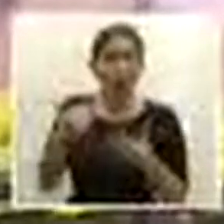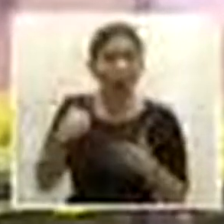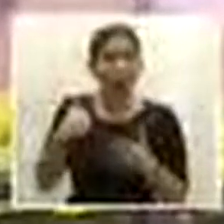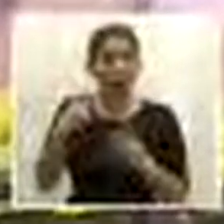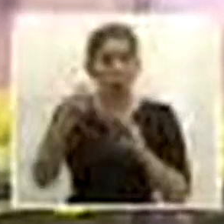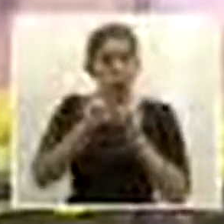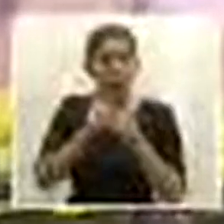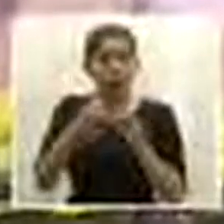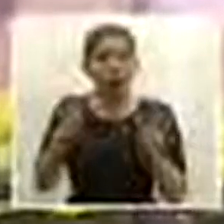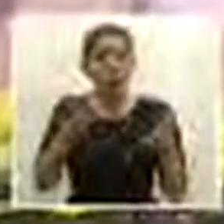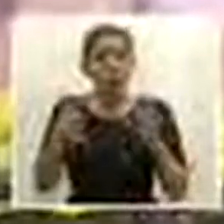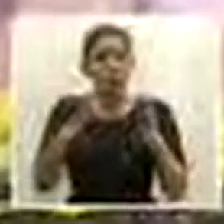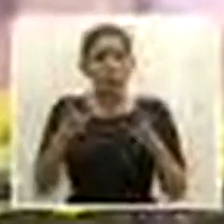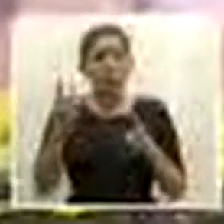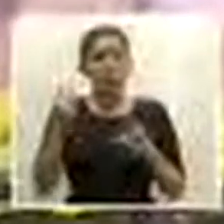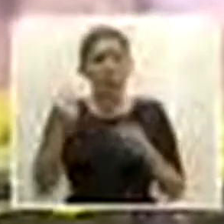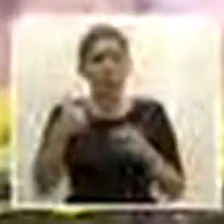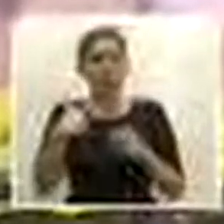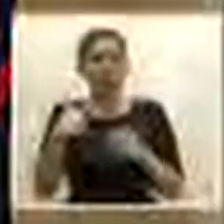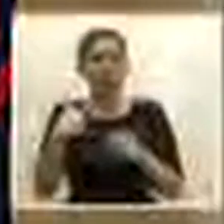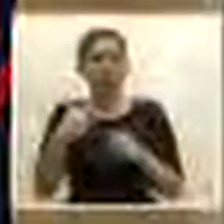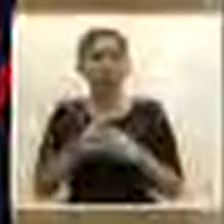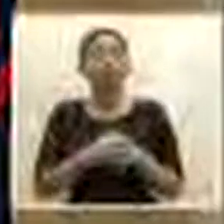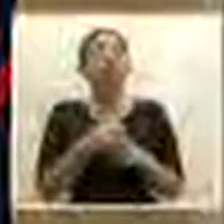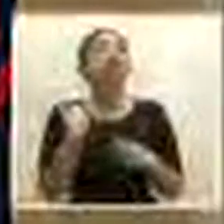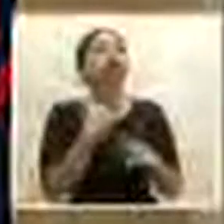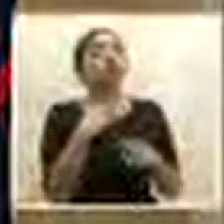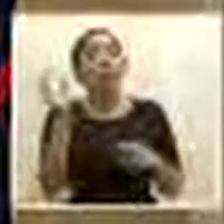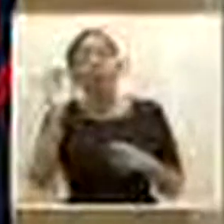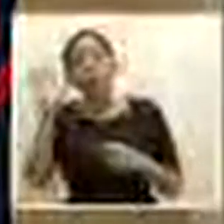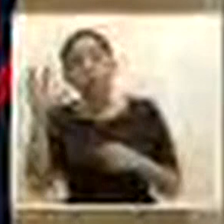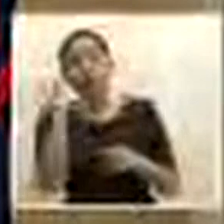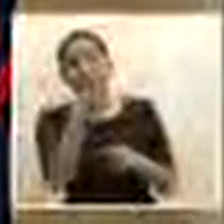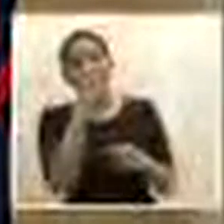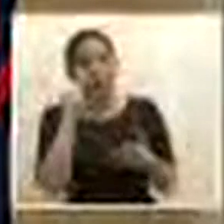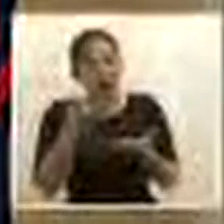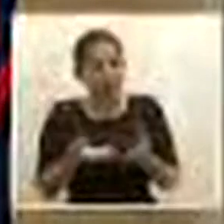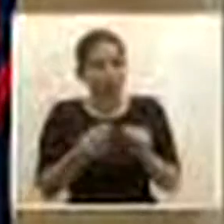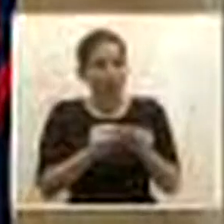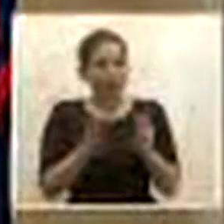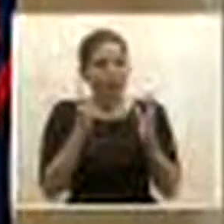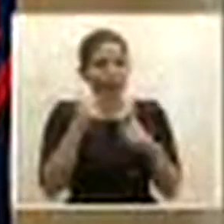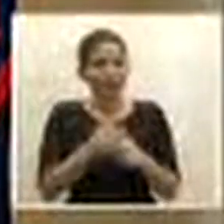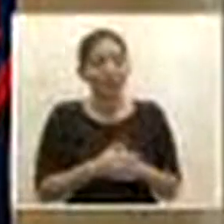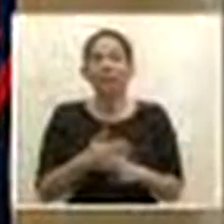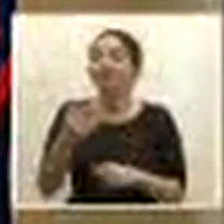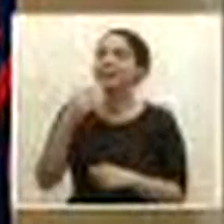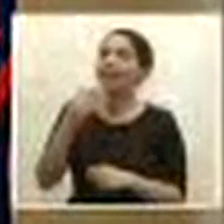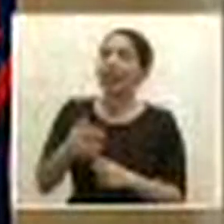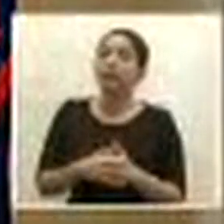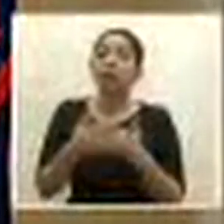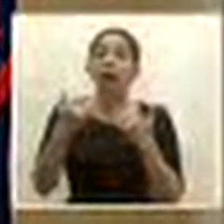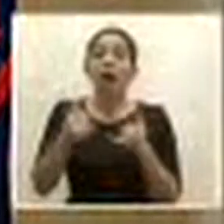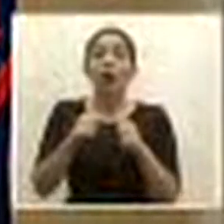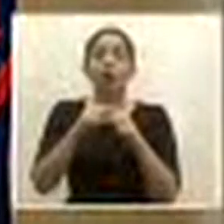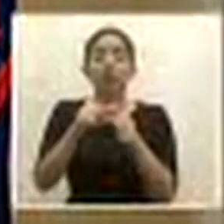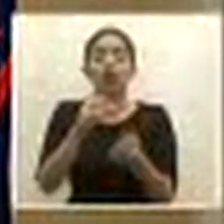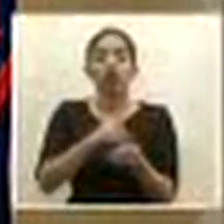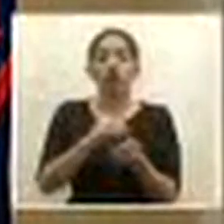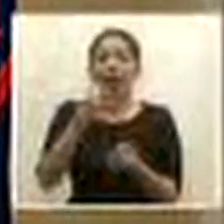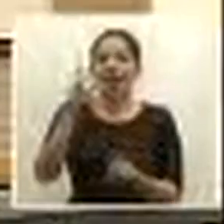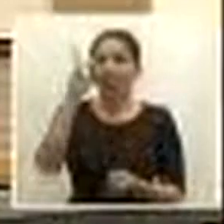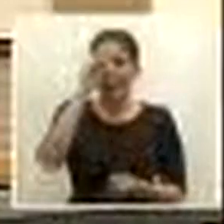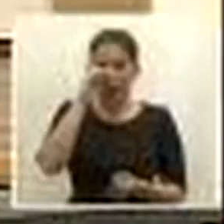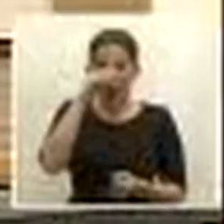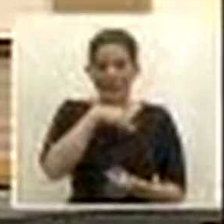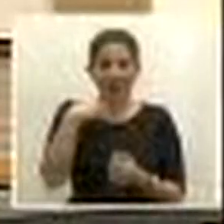número estimado en la cantidad? ¿O? Le vamos a hacer llegar el número porque no lo tengo específicamente. Bien, gracias. Continuamos con el doctor Daniel